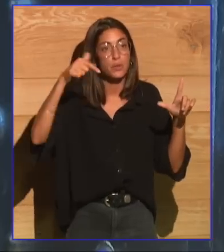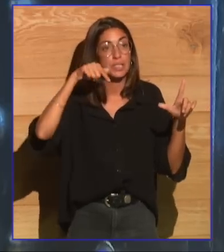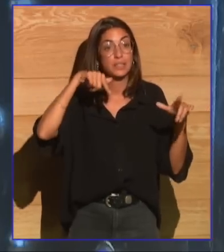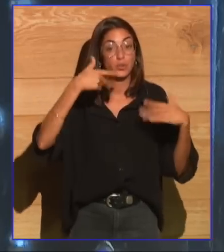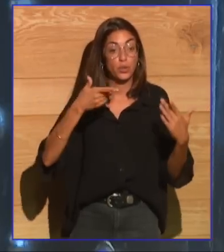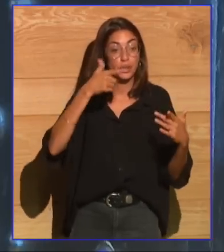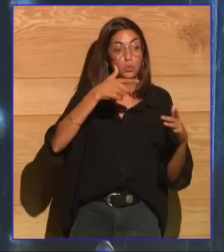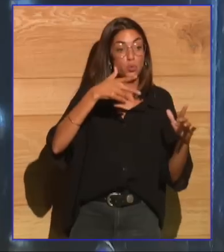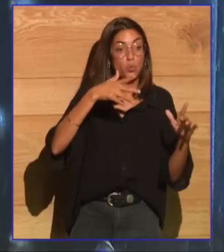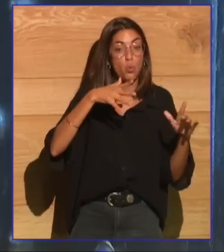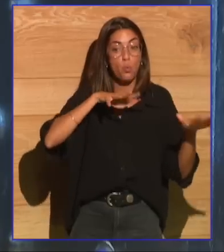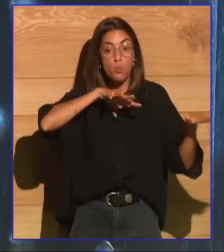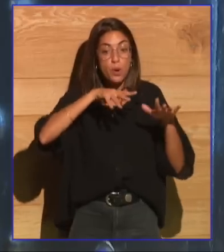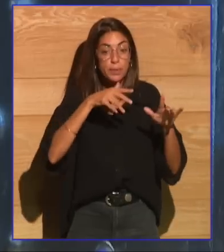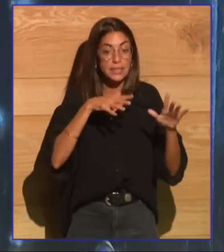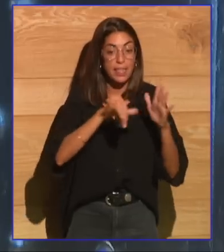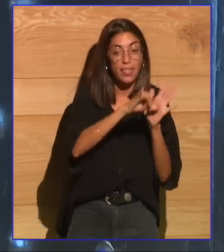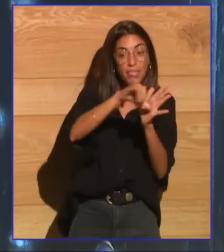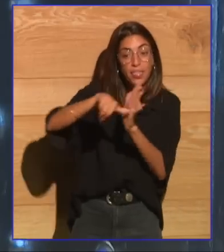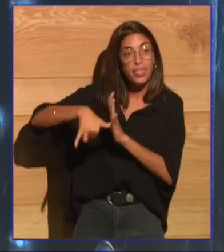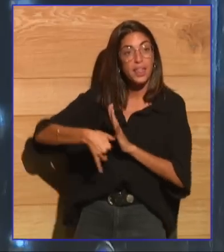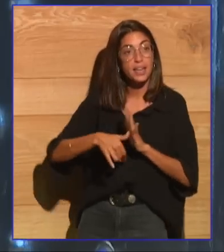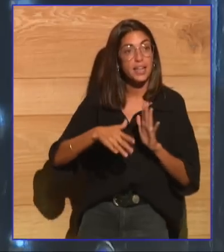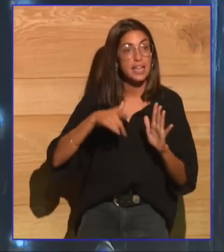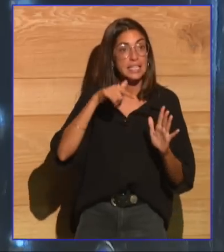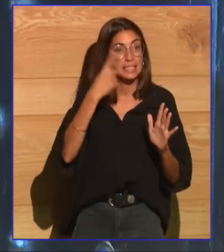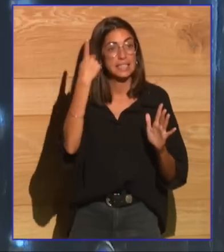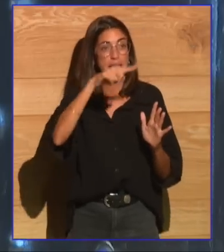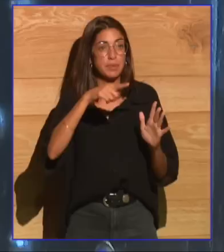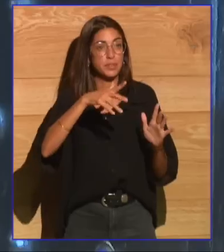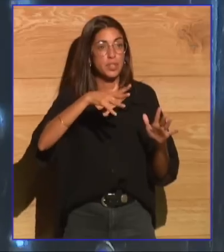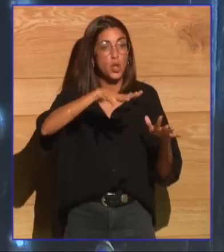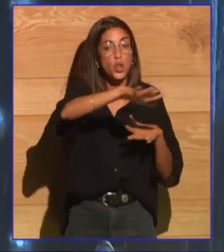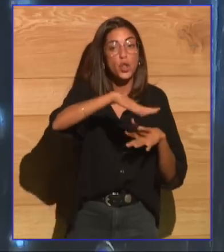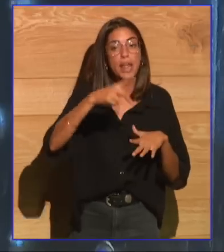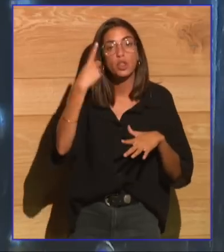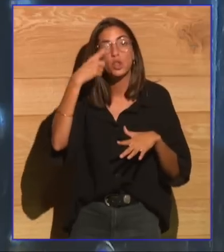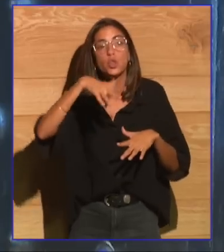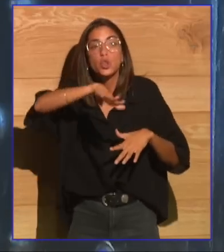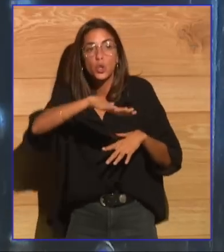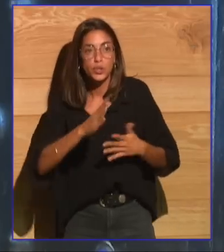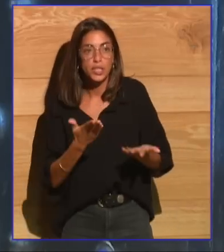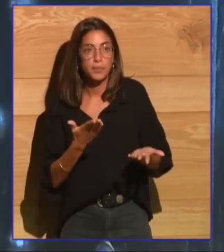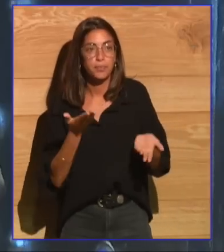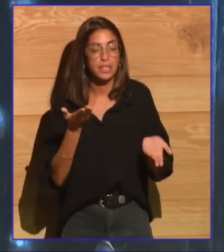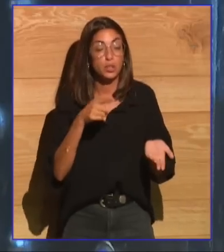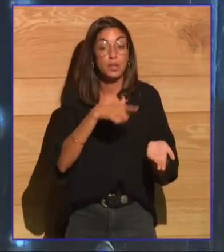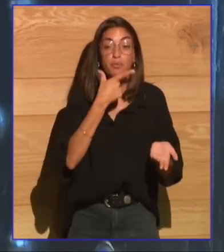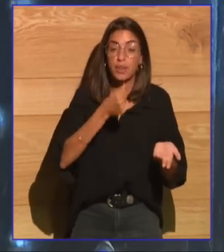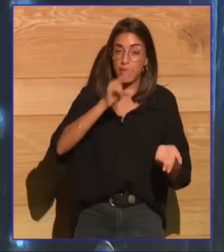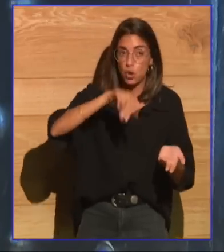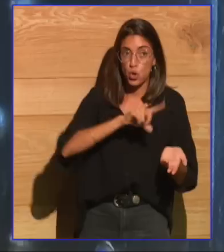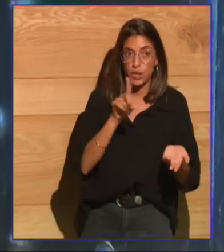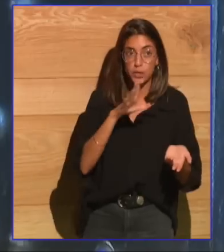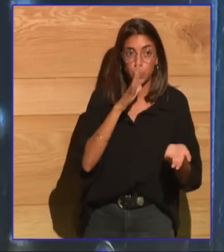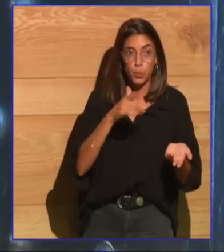alrededor de ella y sepas perfectamente dónde está en cada momento lo cual no es tan fácil y hay una cosa preciosa que es que la película